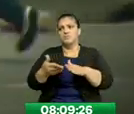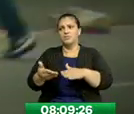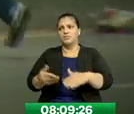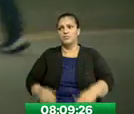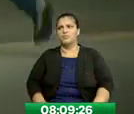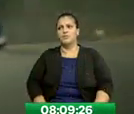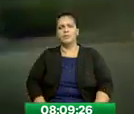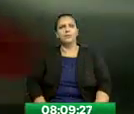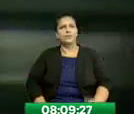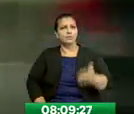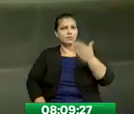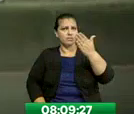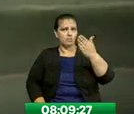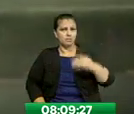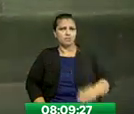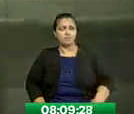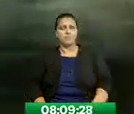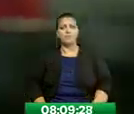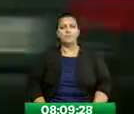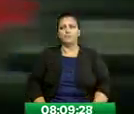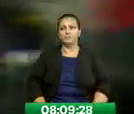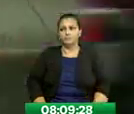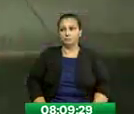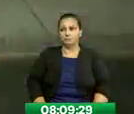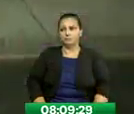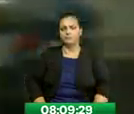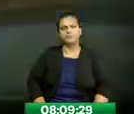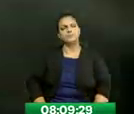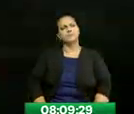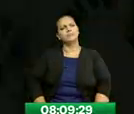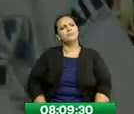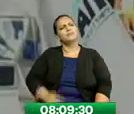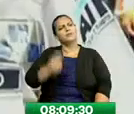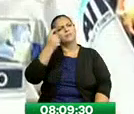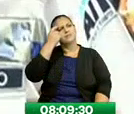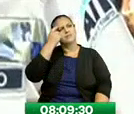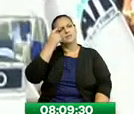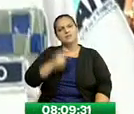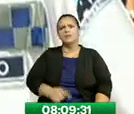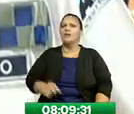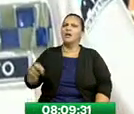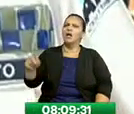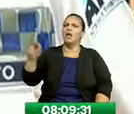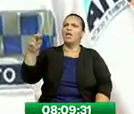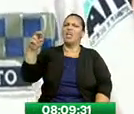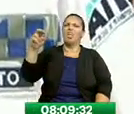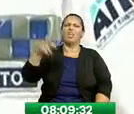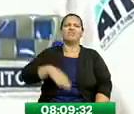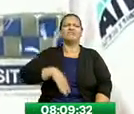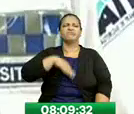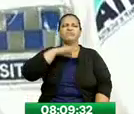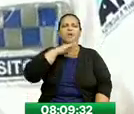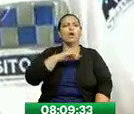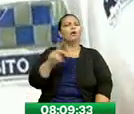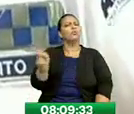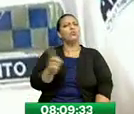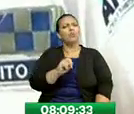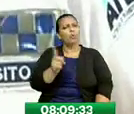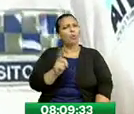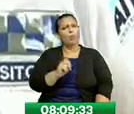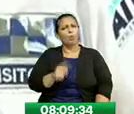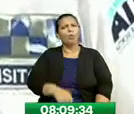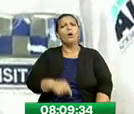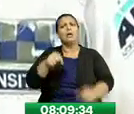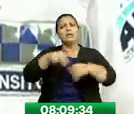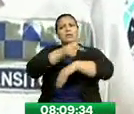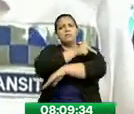largo de esta vía. Y cambiemos esa cultura vial que tenemos. Aquí esta vía perimetral es una vía de circulación rápida